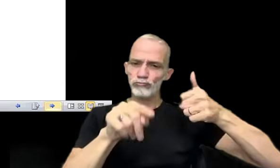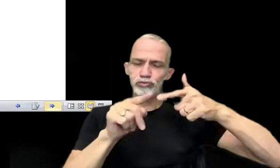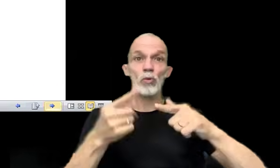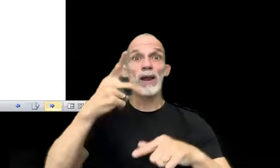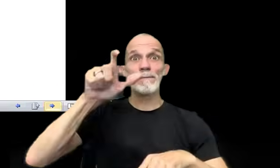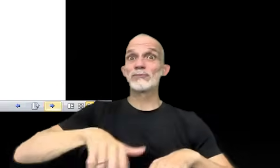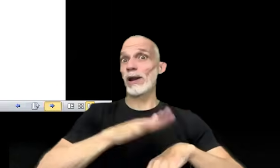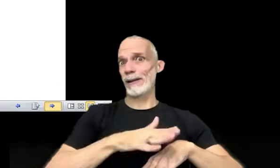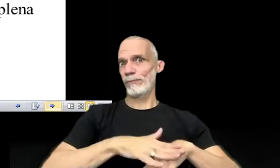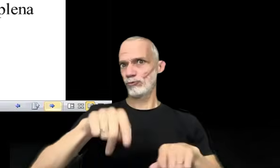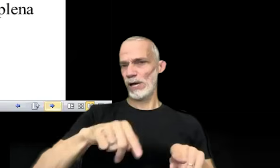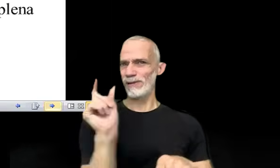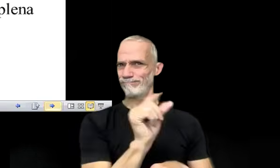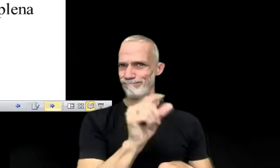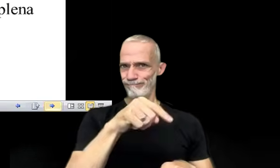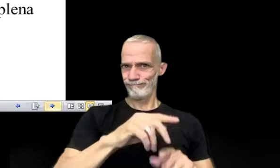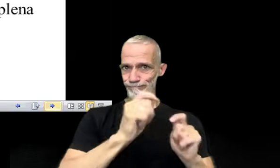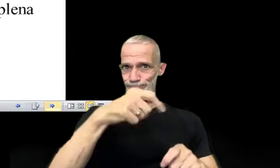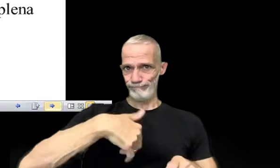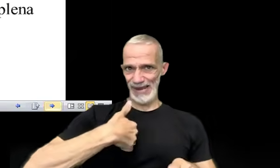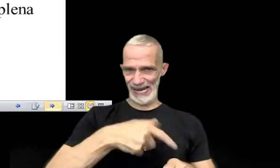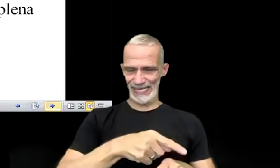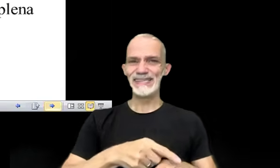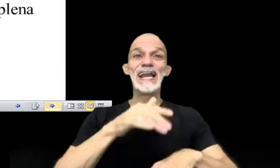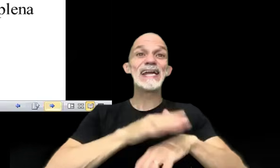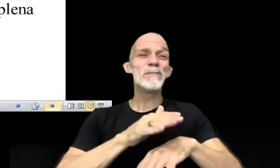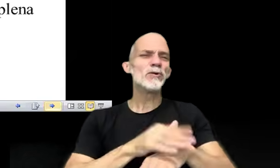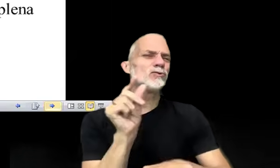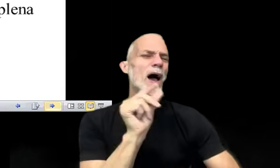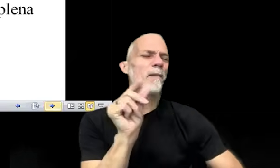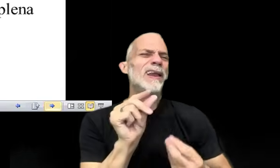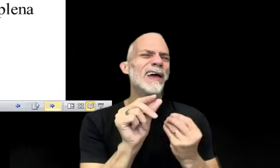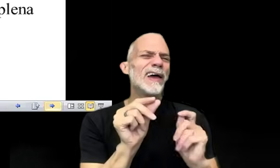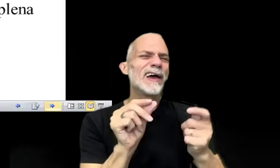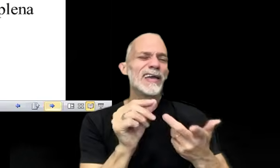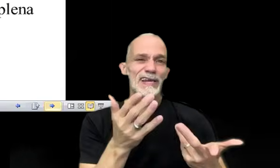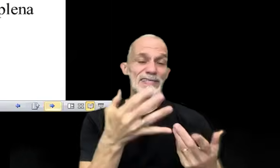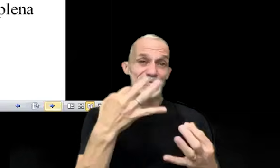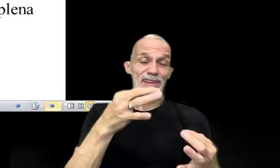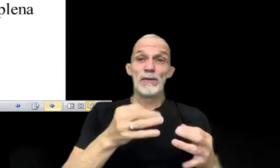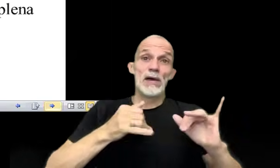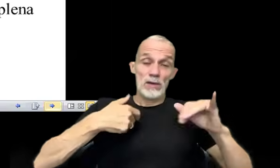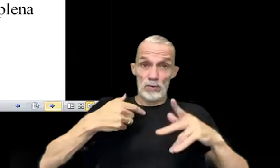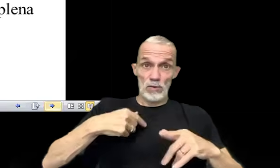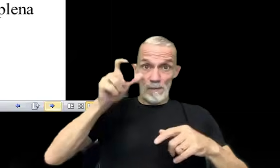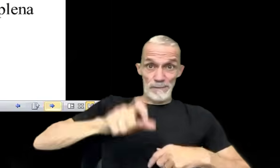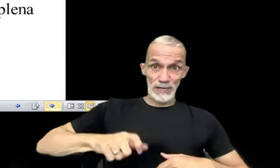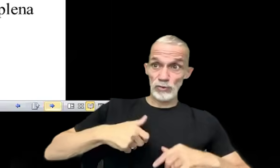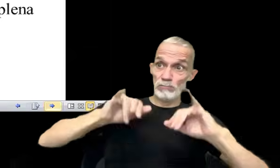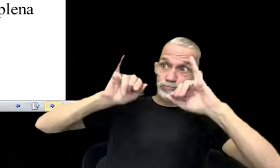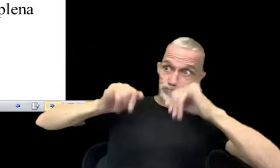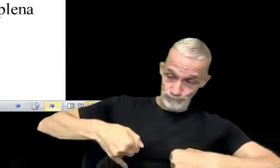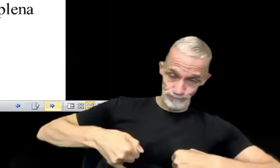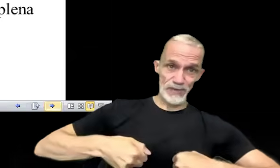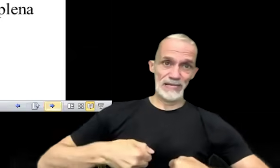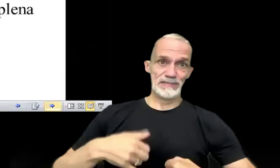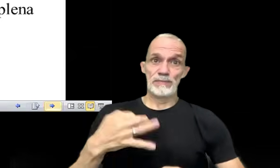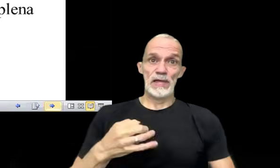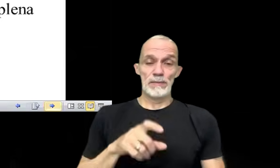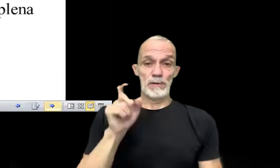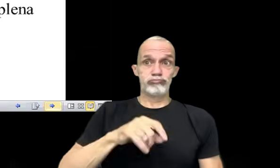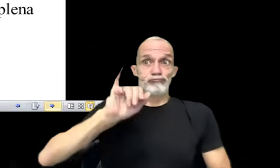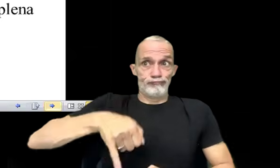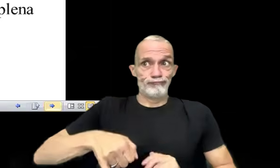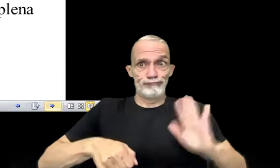que nombrar a un responsable sustituto. El responsable sustituto tiene que aceptar, ¿sí?,